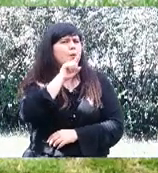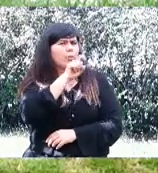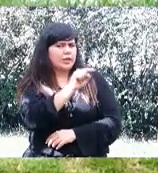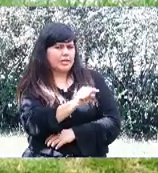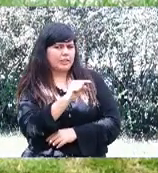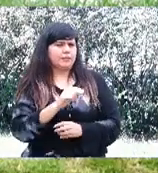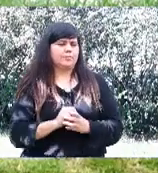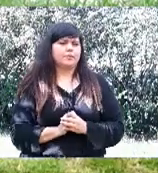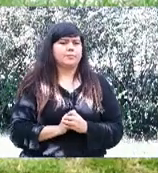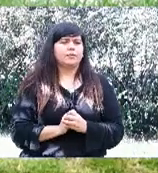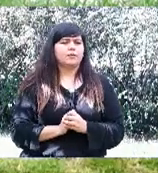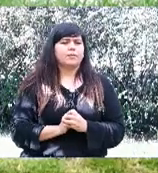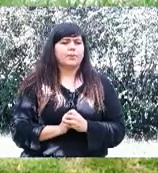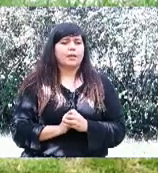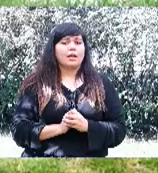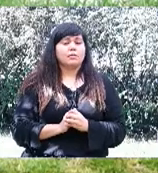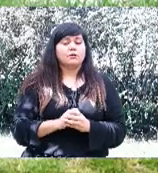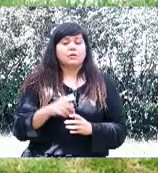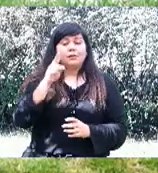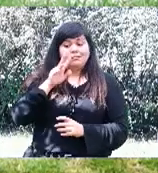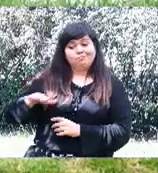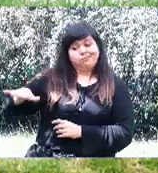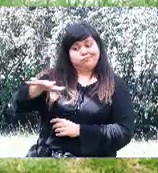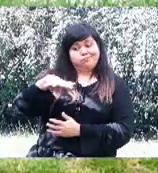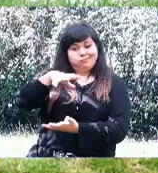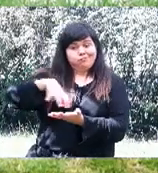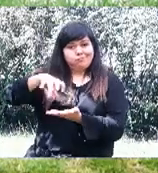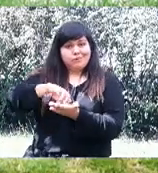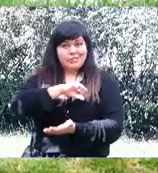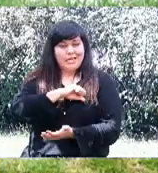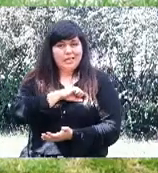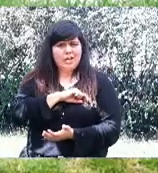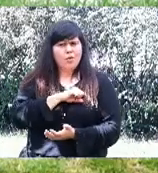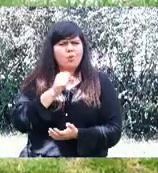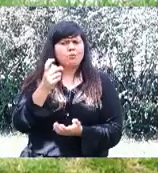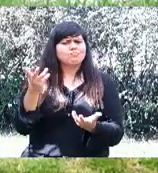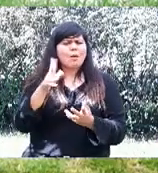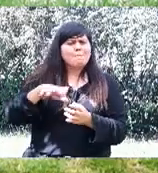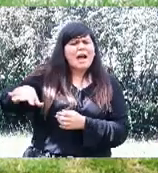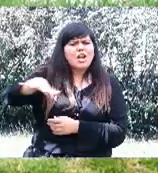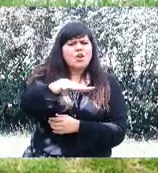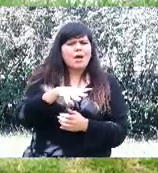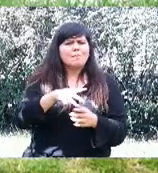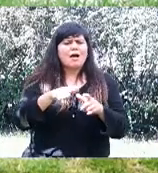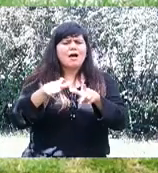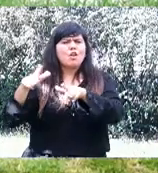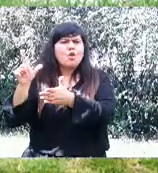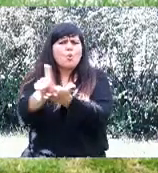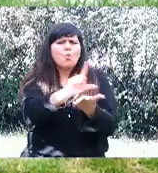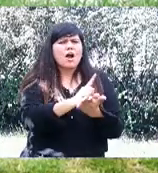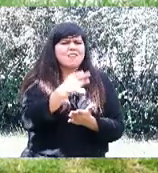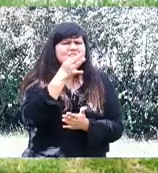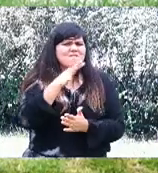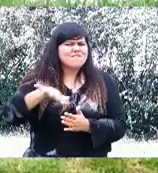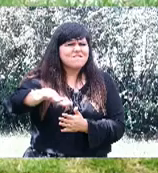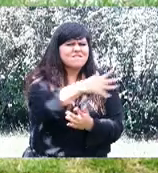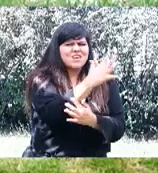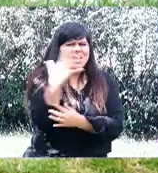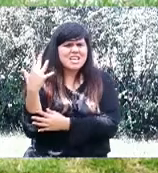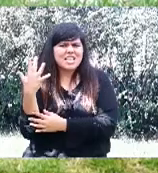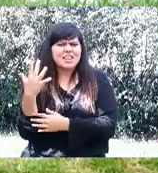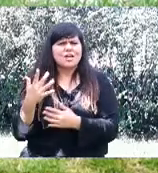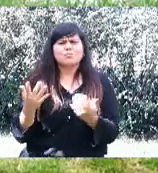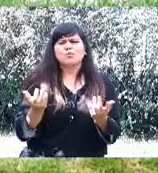pregunta que es cuál es el panorama que enfrentamos en la región en cuanto al acceso a áreas verdes o espacios naturales particularmente la región